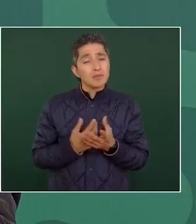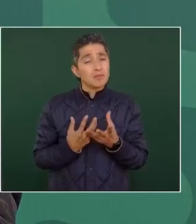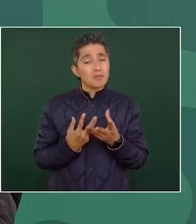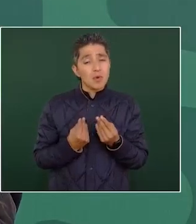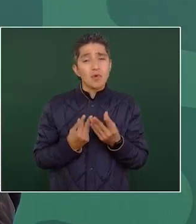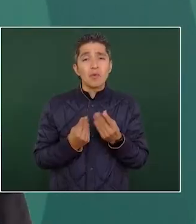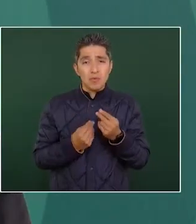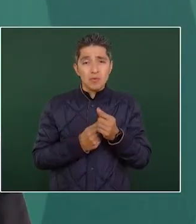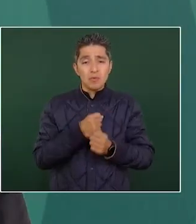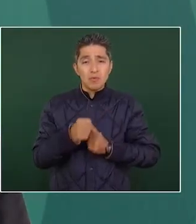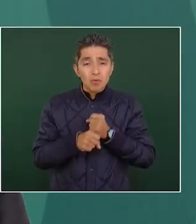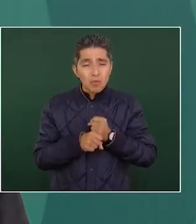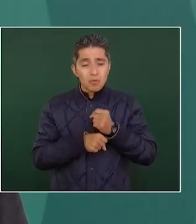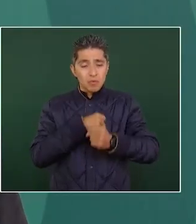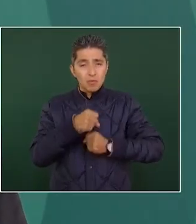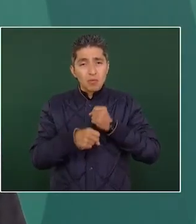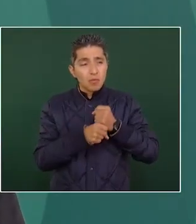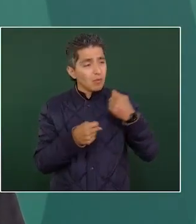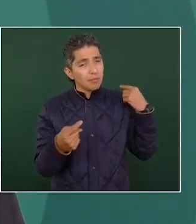muchísimos años,